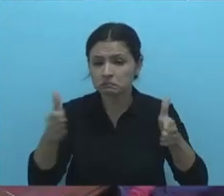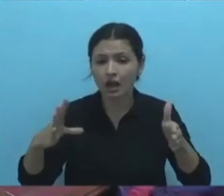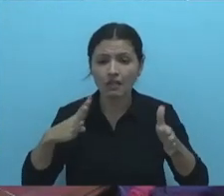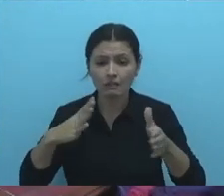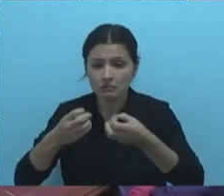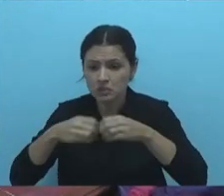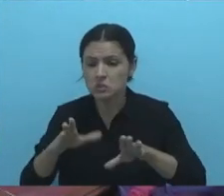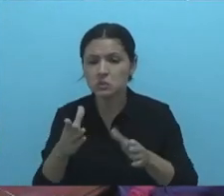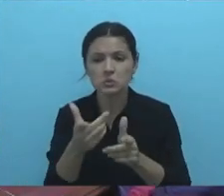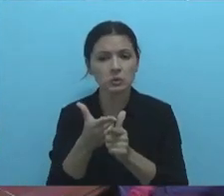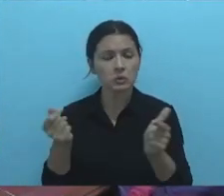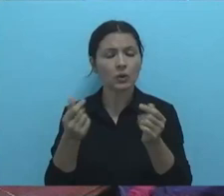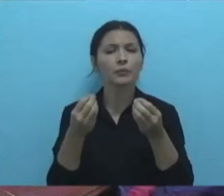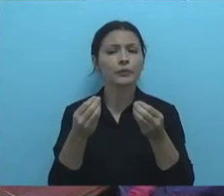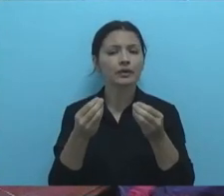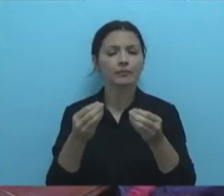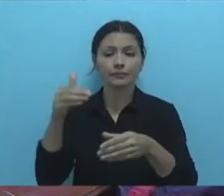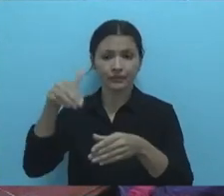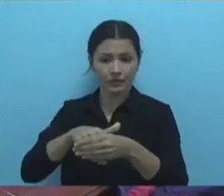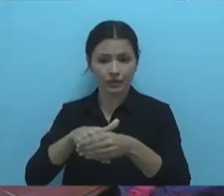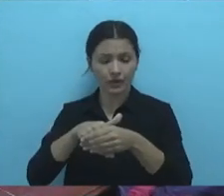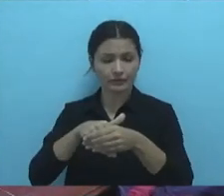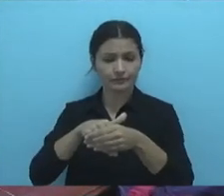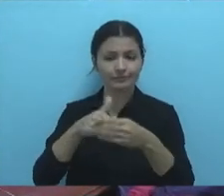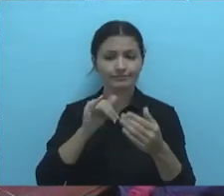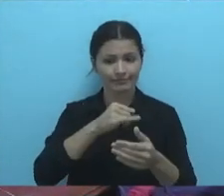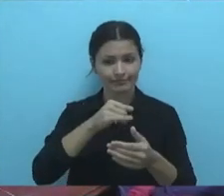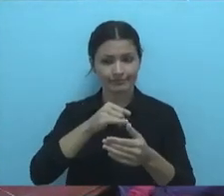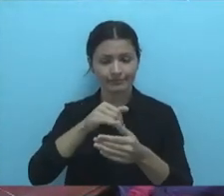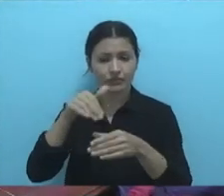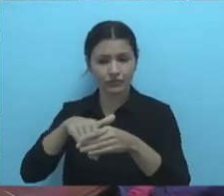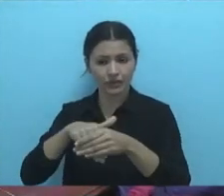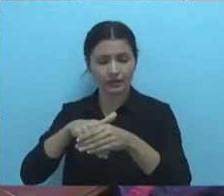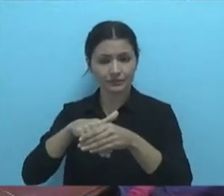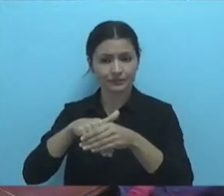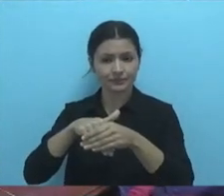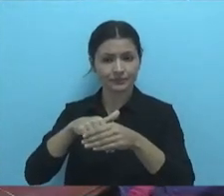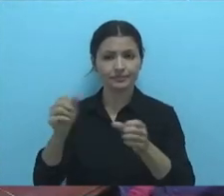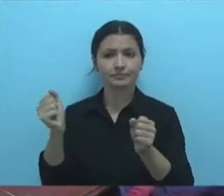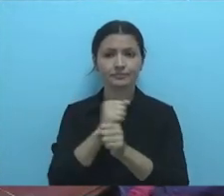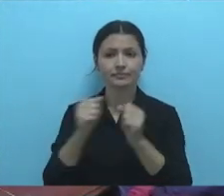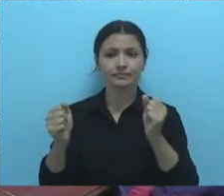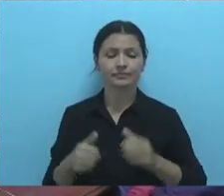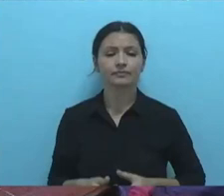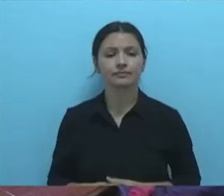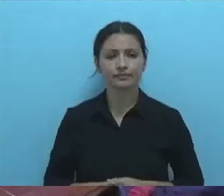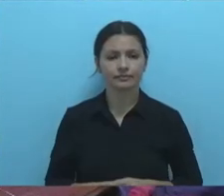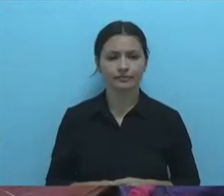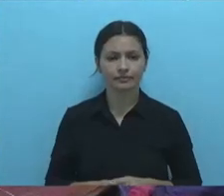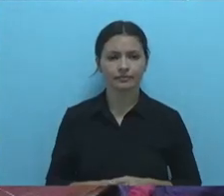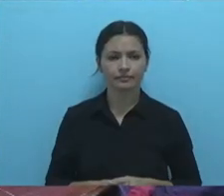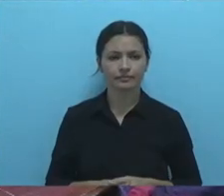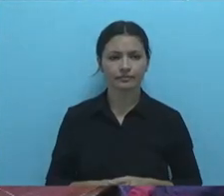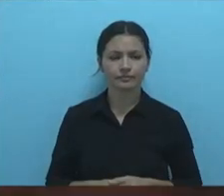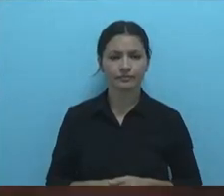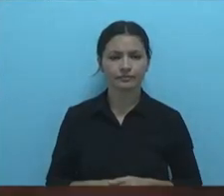votación resulta aprobado a consideración el proyecto de comunicación a votación resulta aprobado